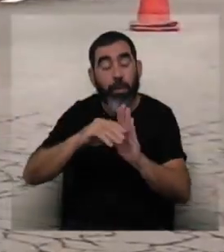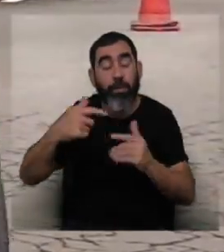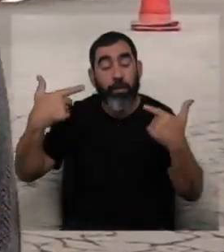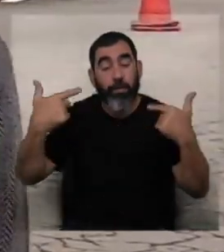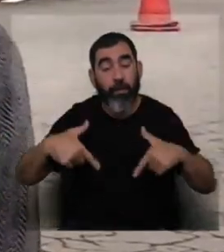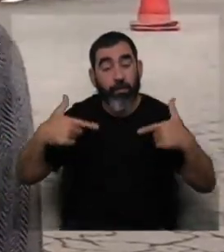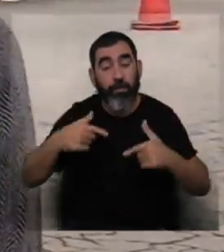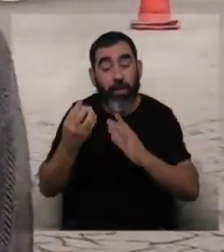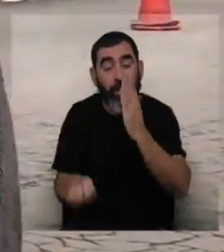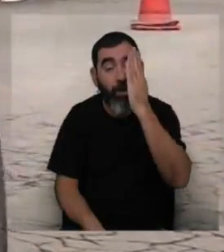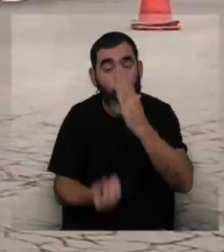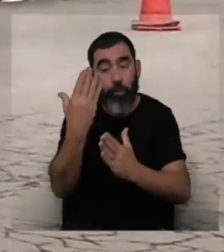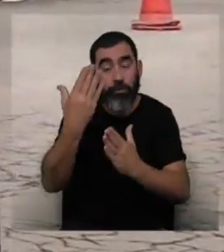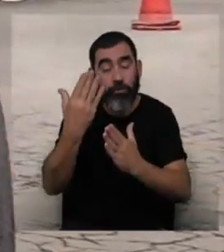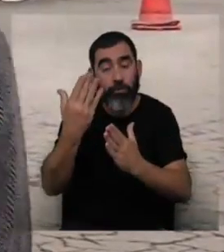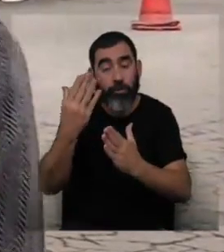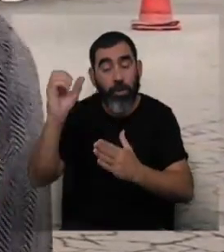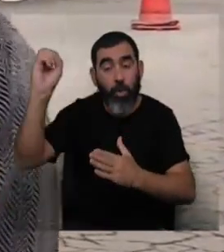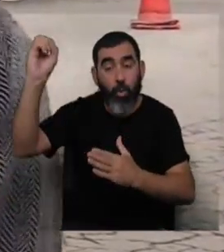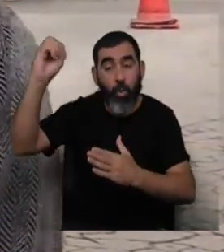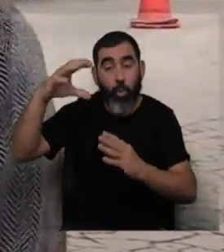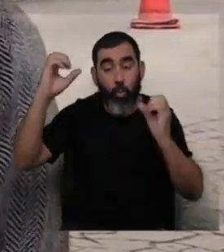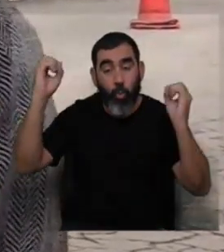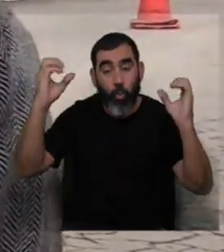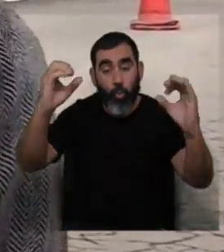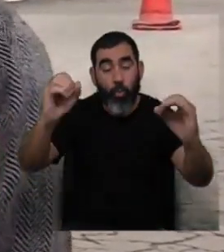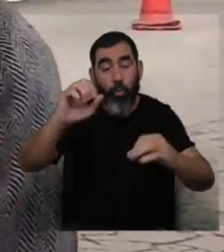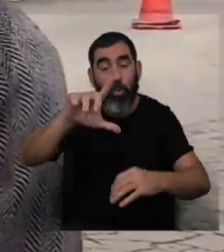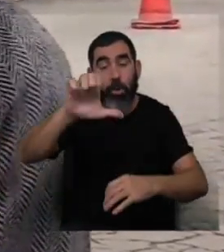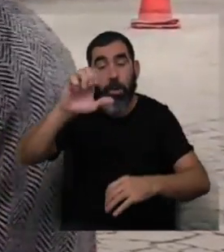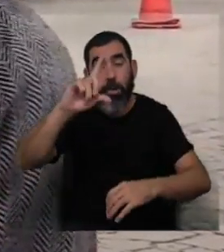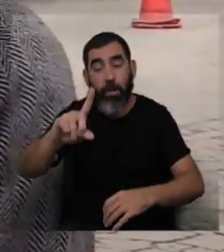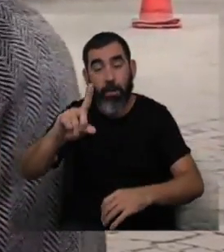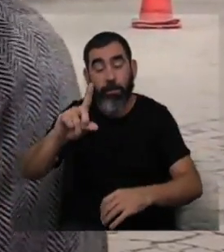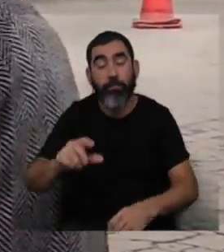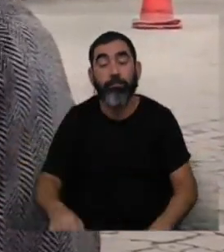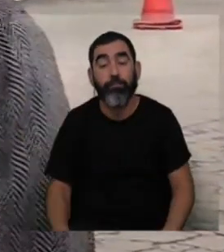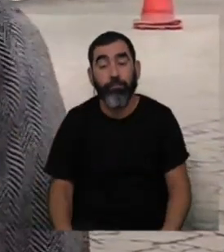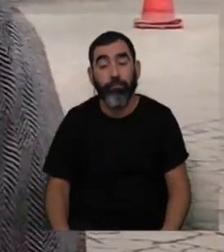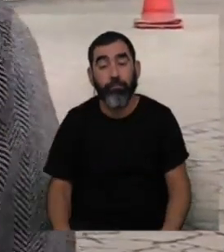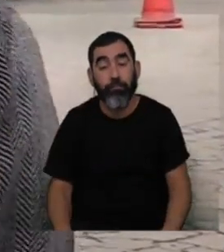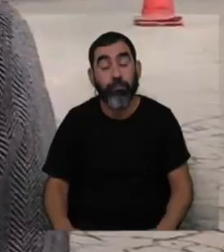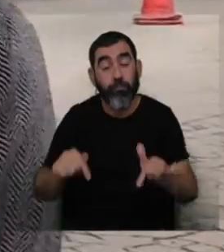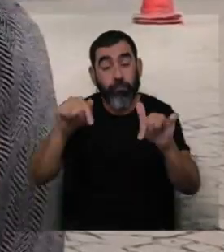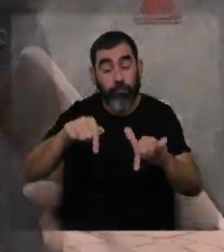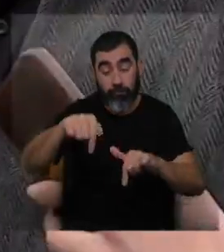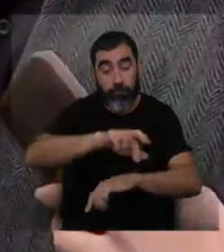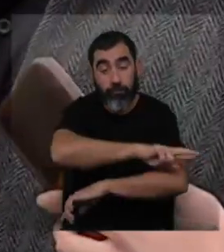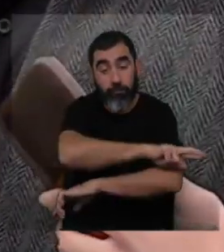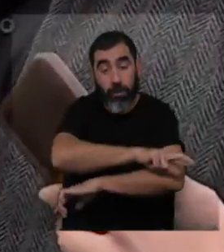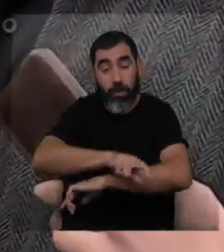de renovación y extensión de la iluminación LED del departamento. Hoy estamos acá en la